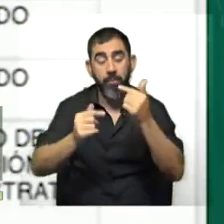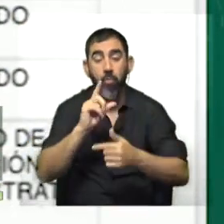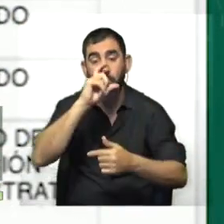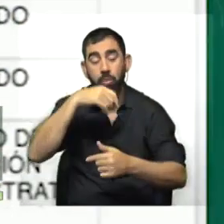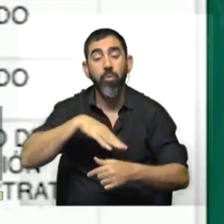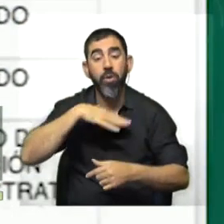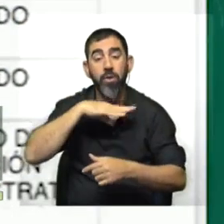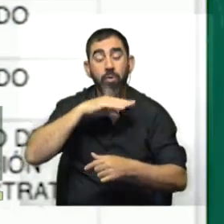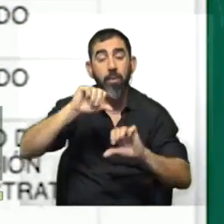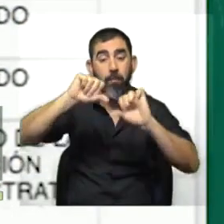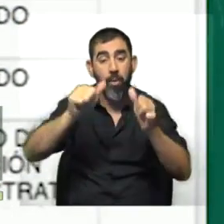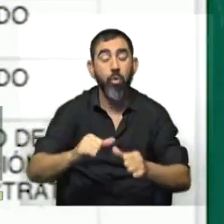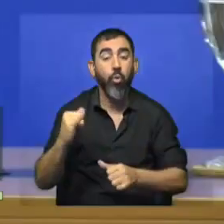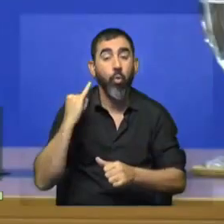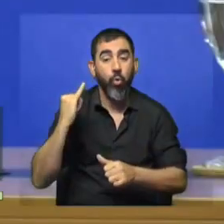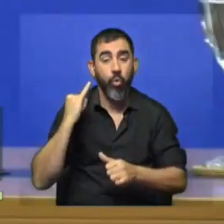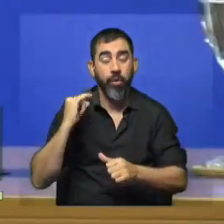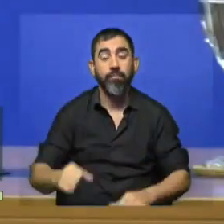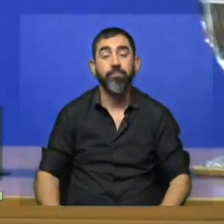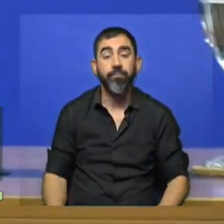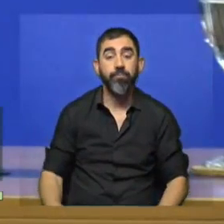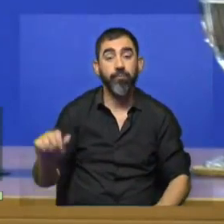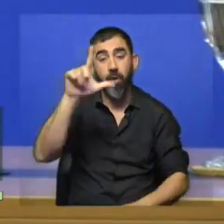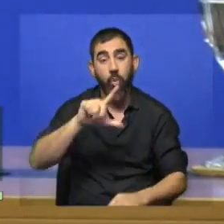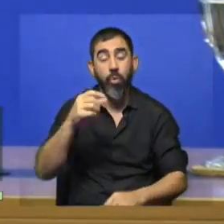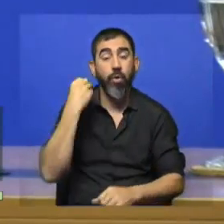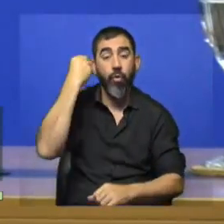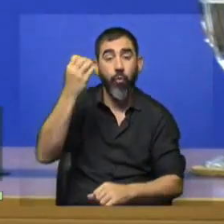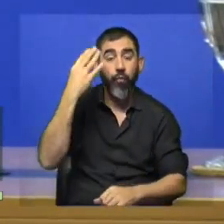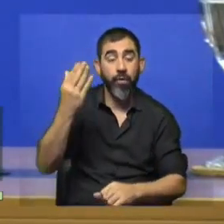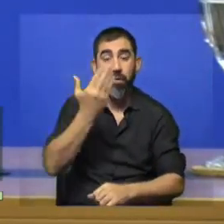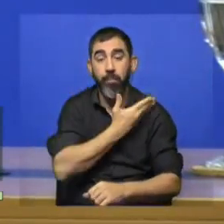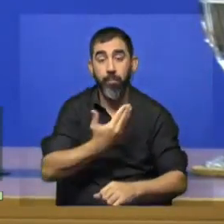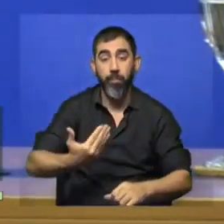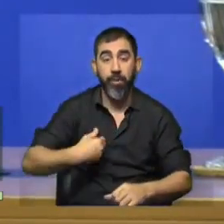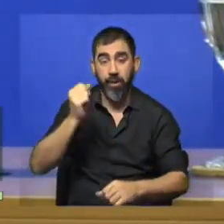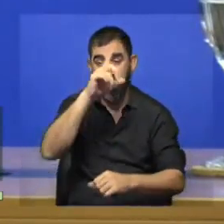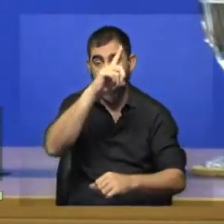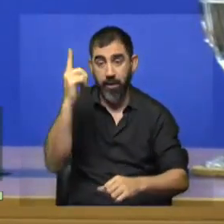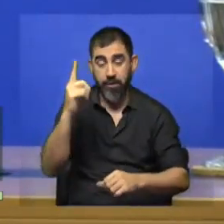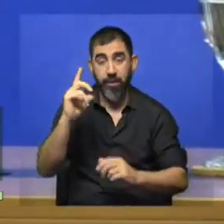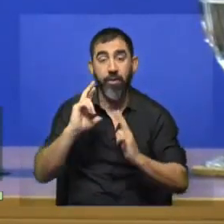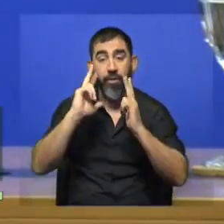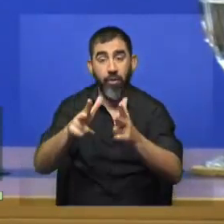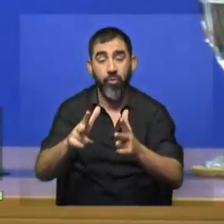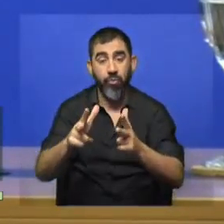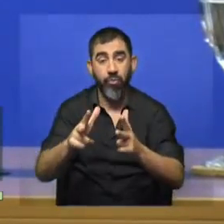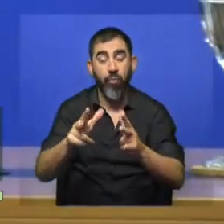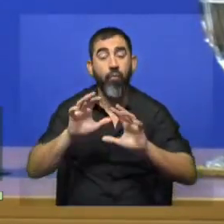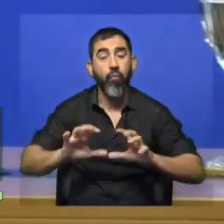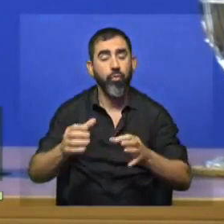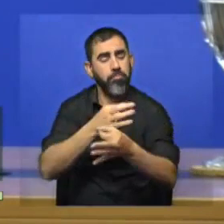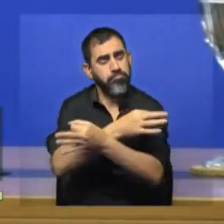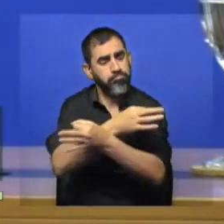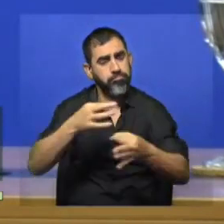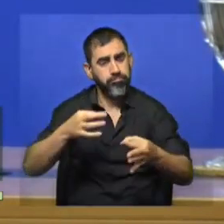Montevideo, Canelones, Maldonado y Colonia. Este lunes, en conferencia de prensa, el presidente de la República afirmó que se trataba de un funcionario